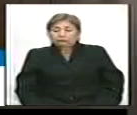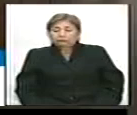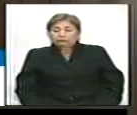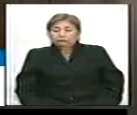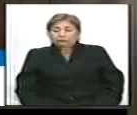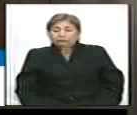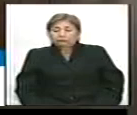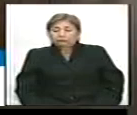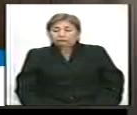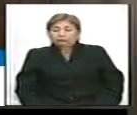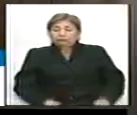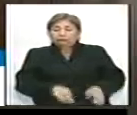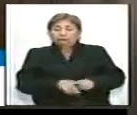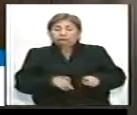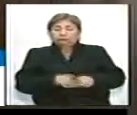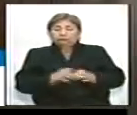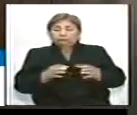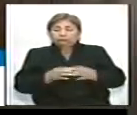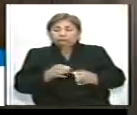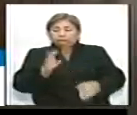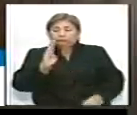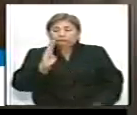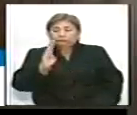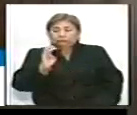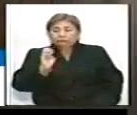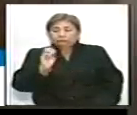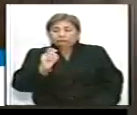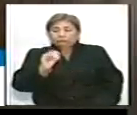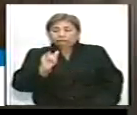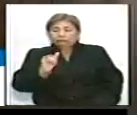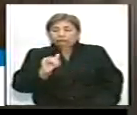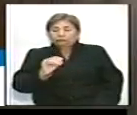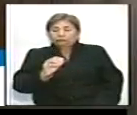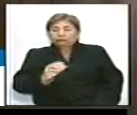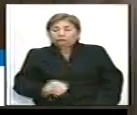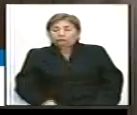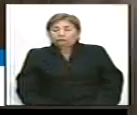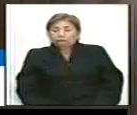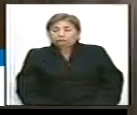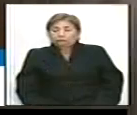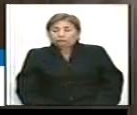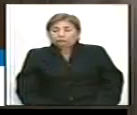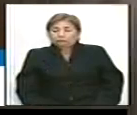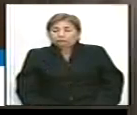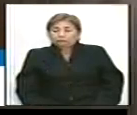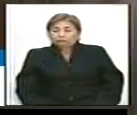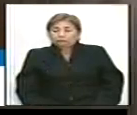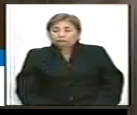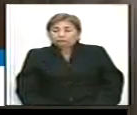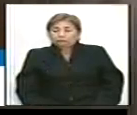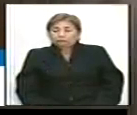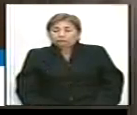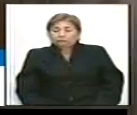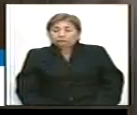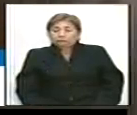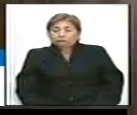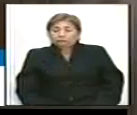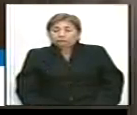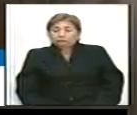Perdón, también a la congresista Betty Ananculi. Bienvenida, congresista.